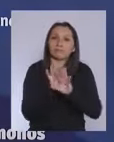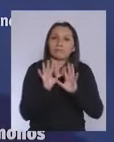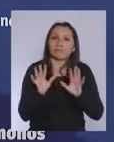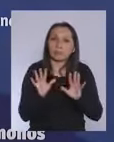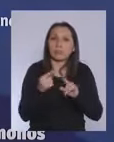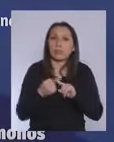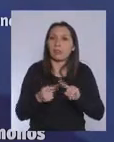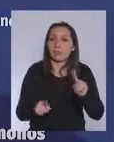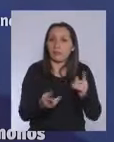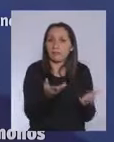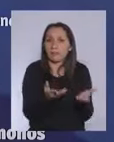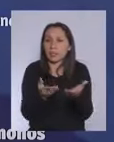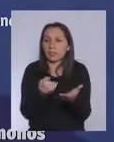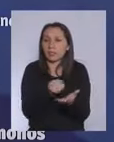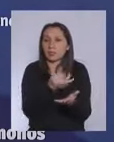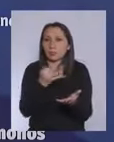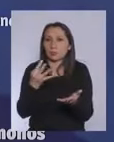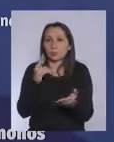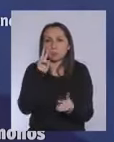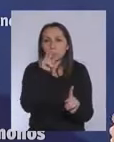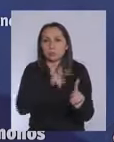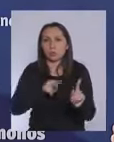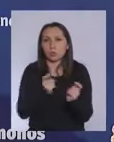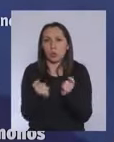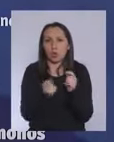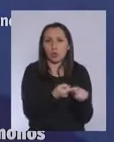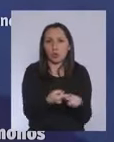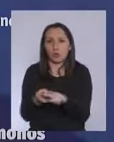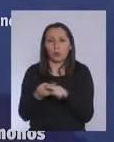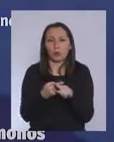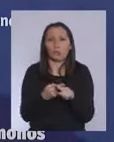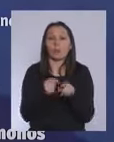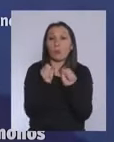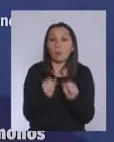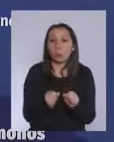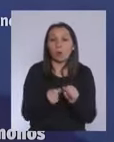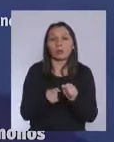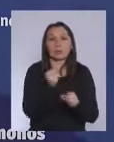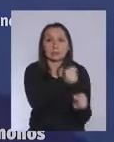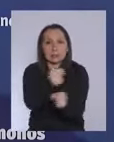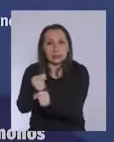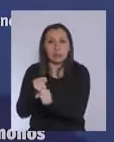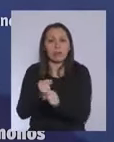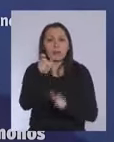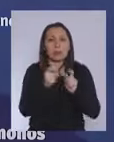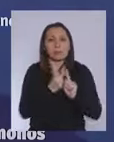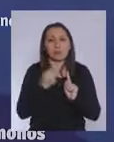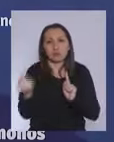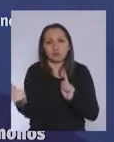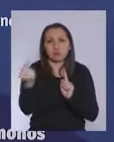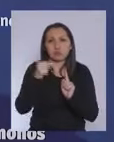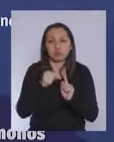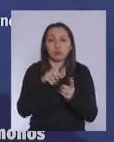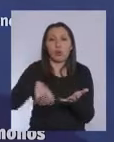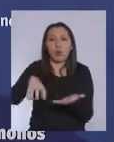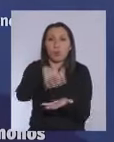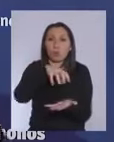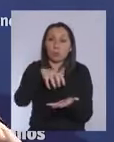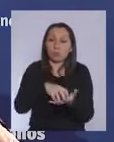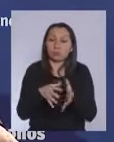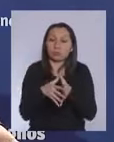diferenciación desde el punto de vista socioeconómico de capacidad de trabajo de capacidad e traslado y es una comuna